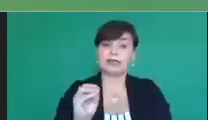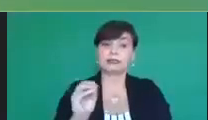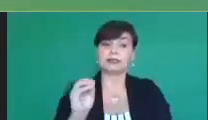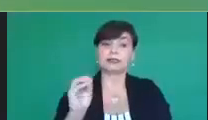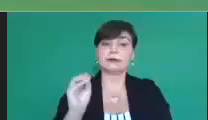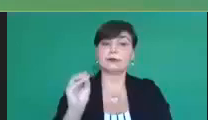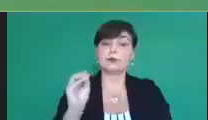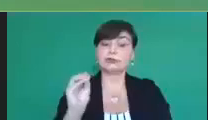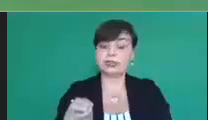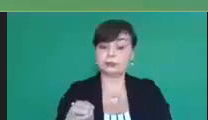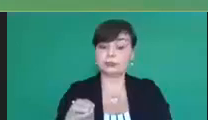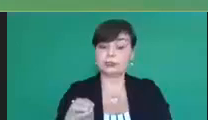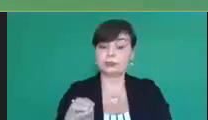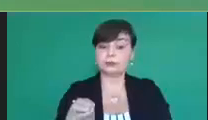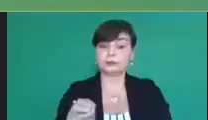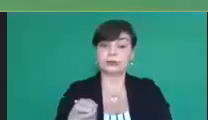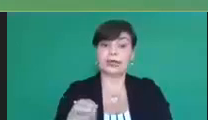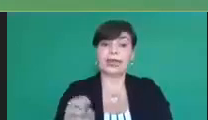potenciales positivos,